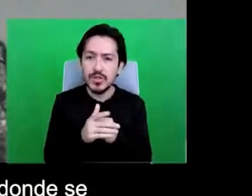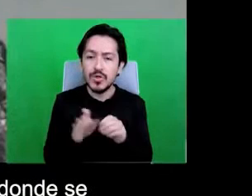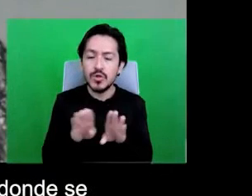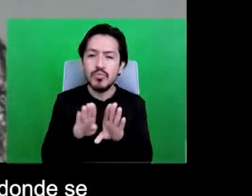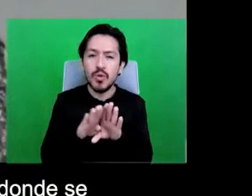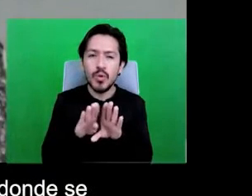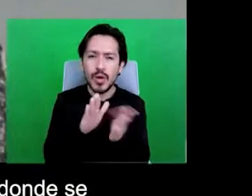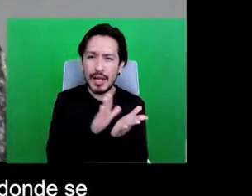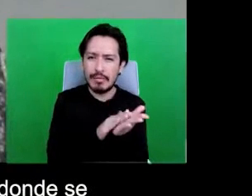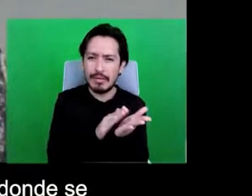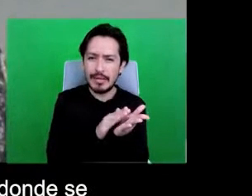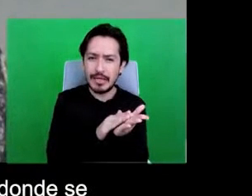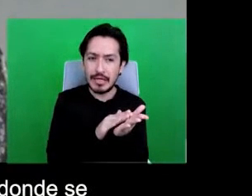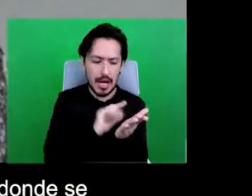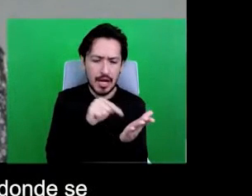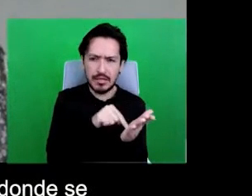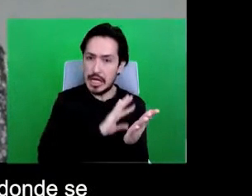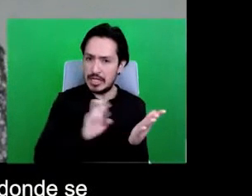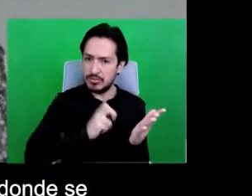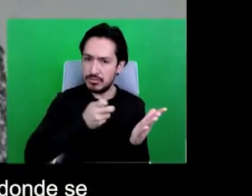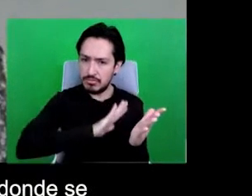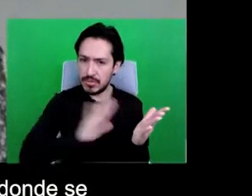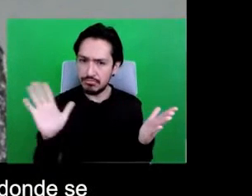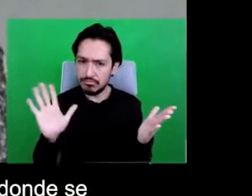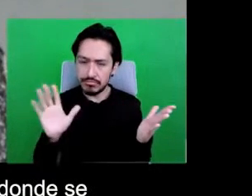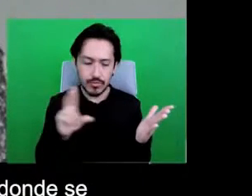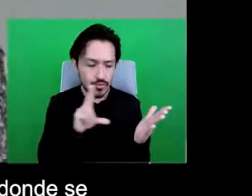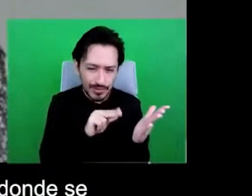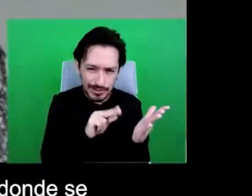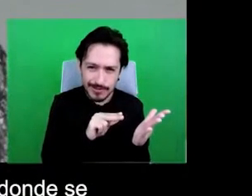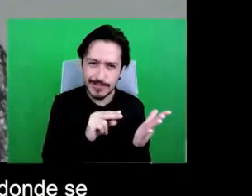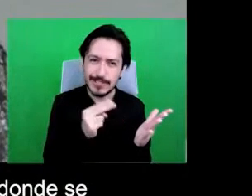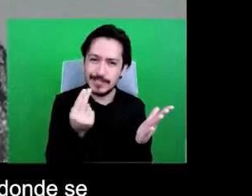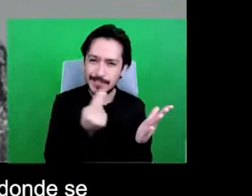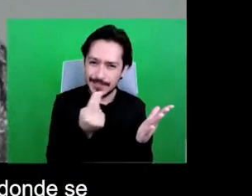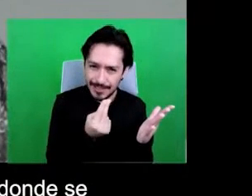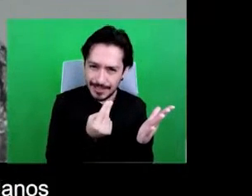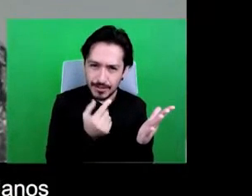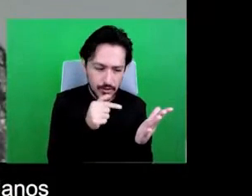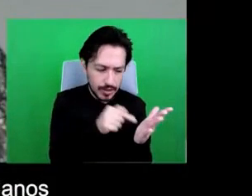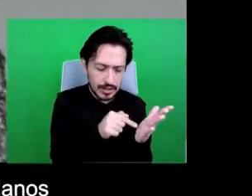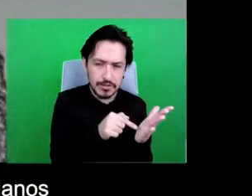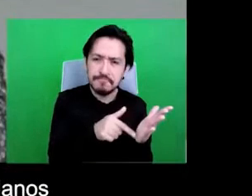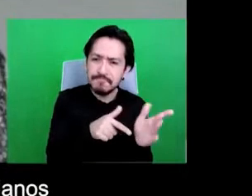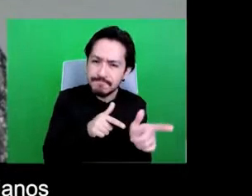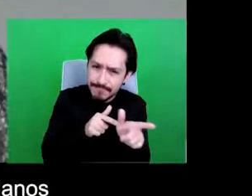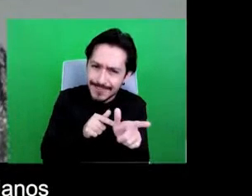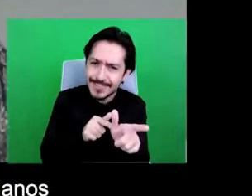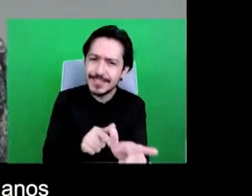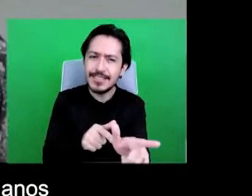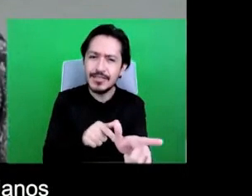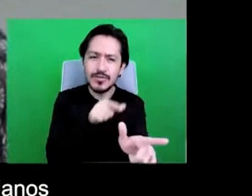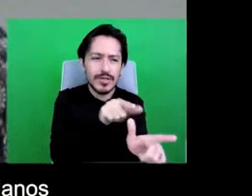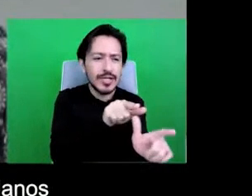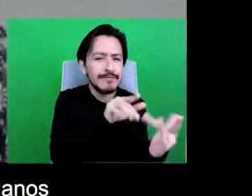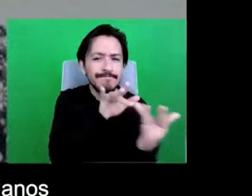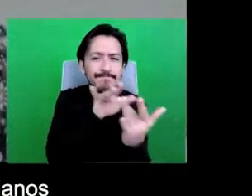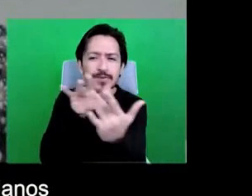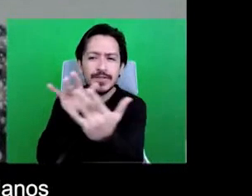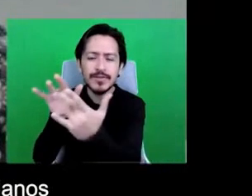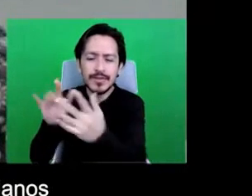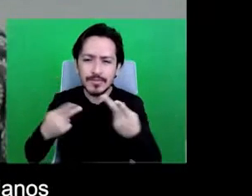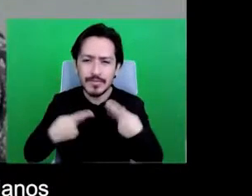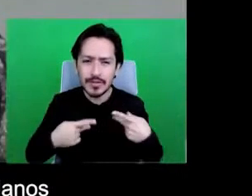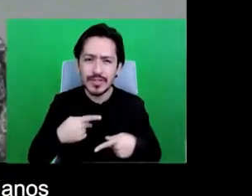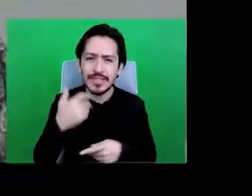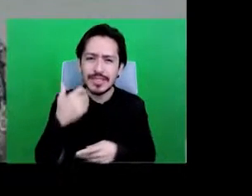documento cerrado. Desde la página web donde se subirán todos los insumos generados en este programa, se continuará la interacción con las y los ciudadanos que